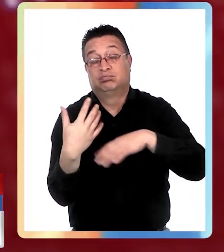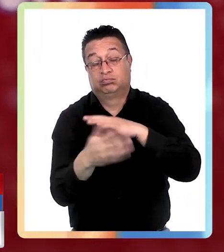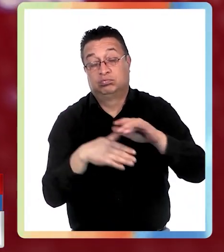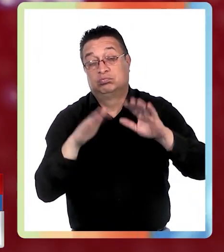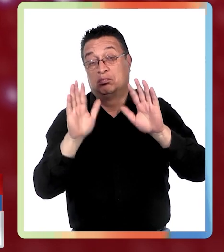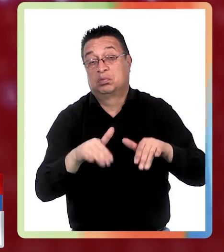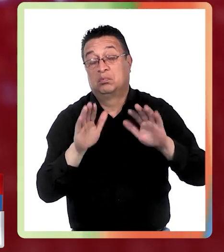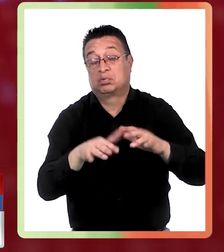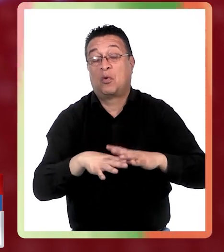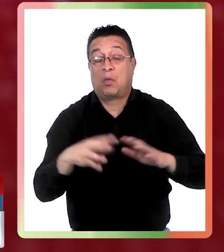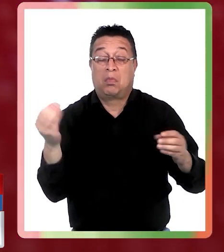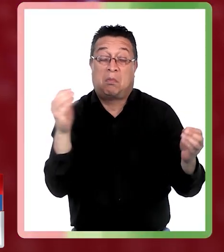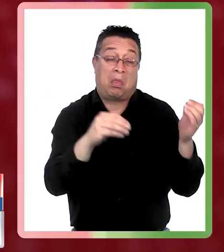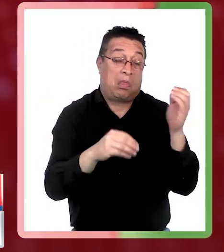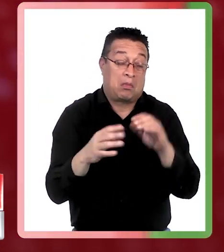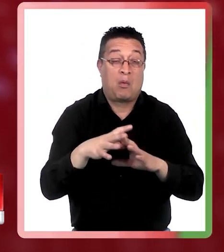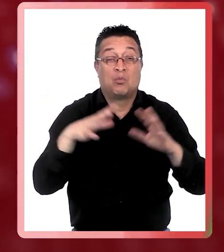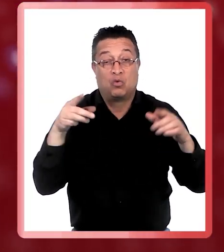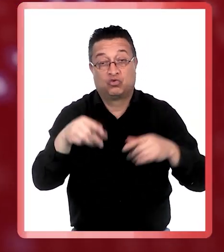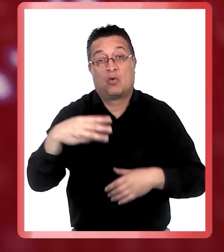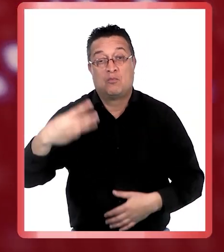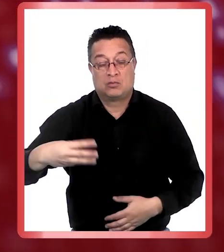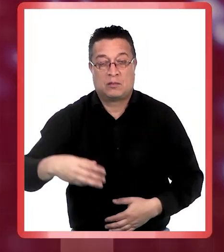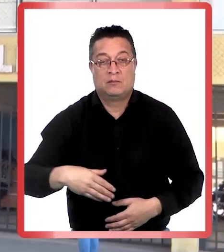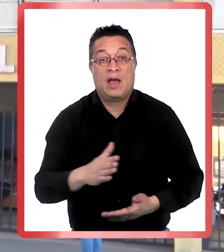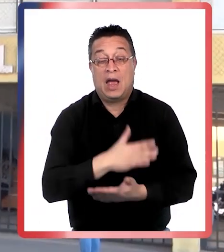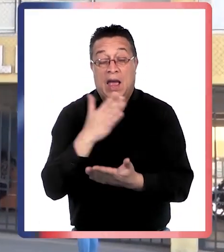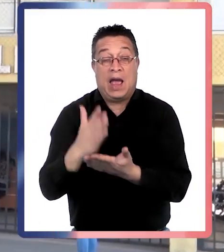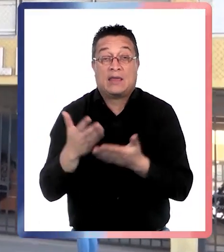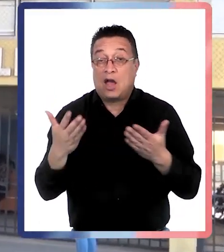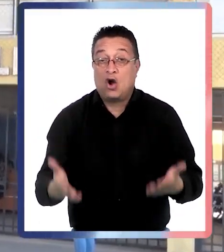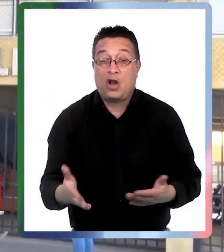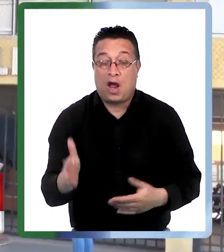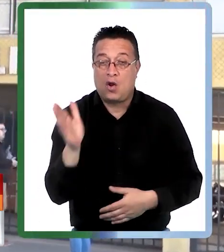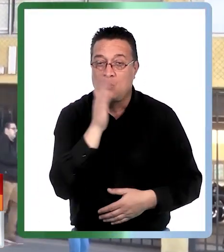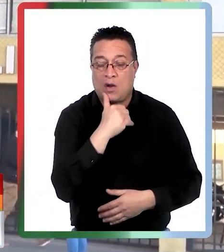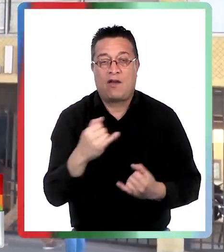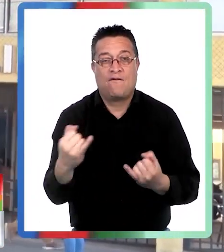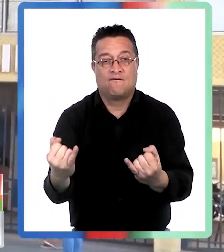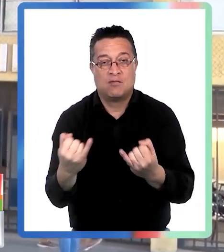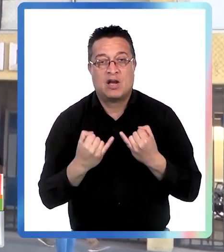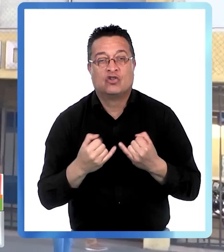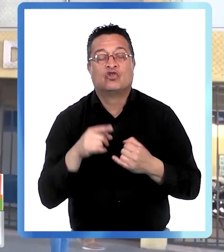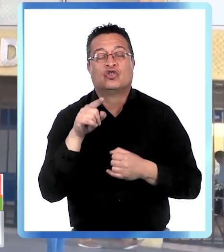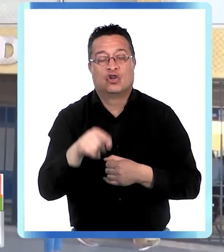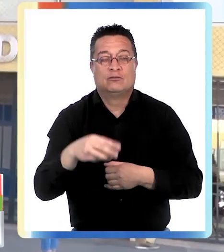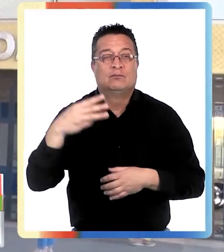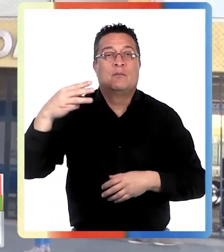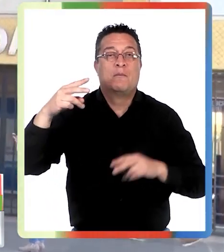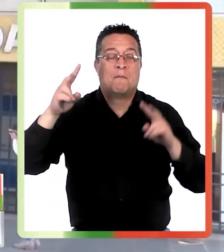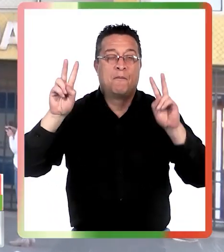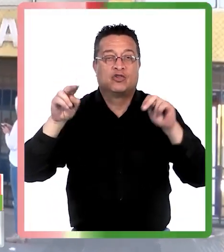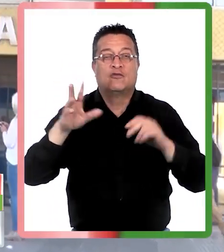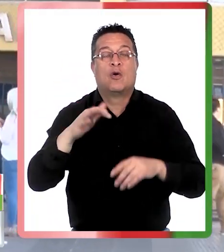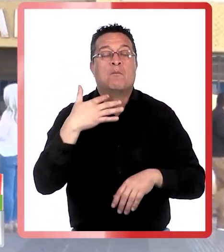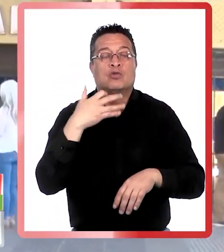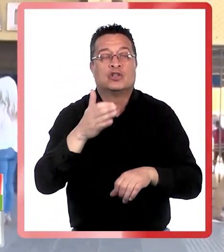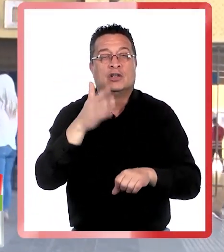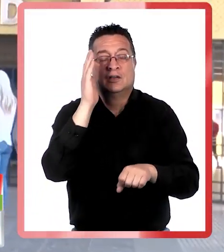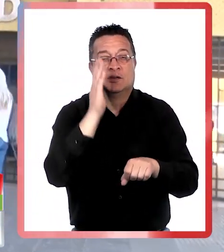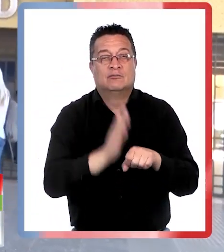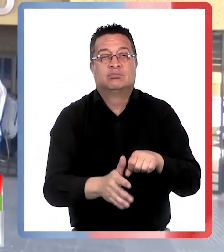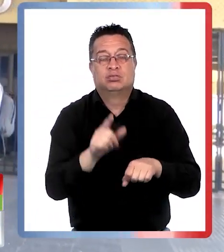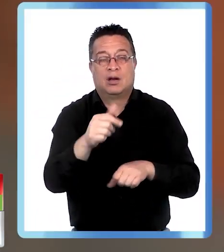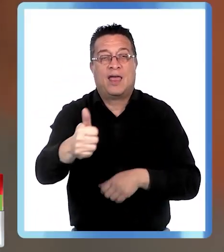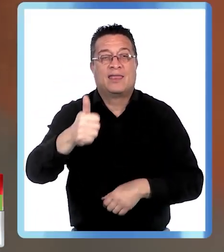improvisación constante al interior del municipio Por el momento no hay información oficial sobre el motivo de la salida de